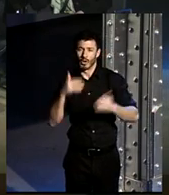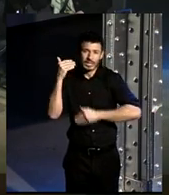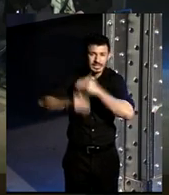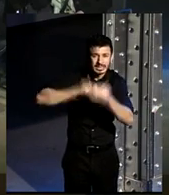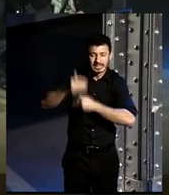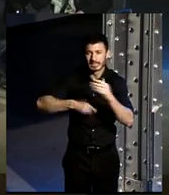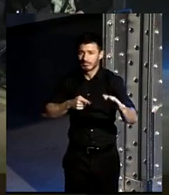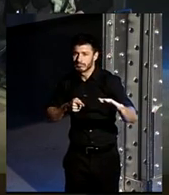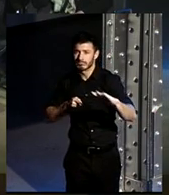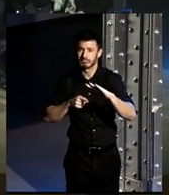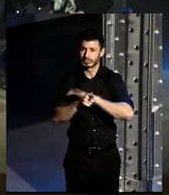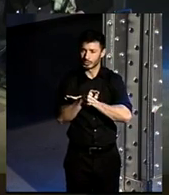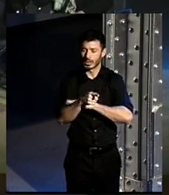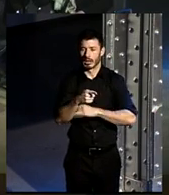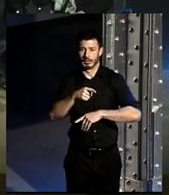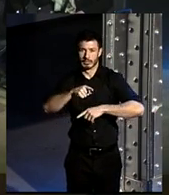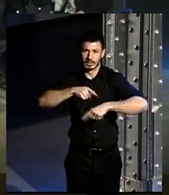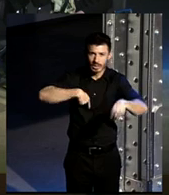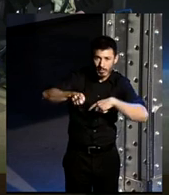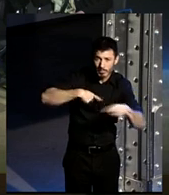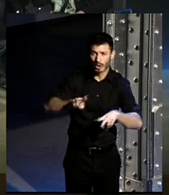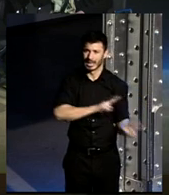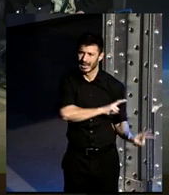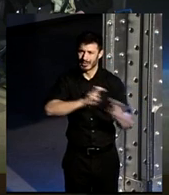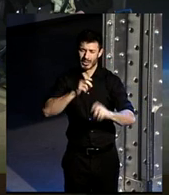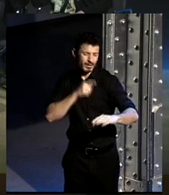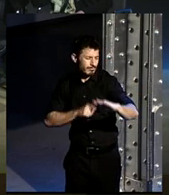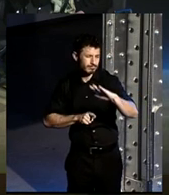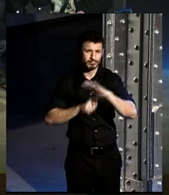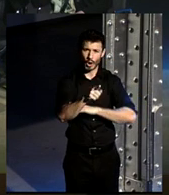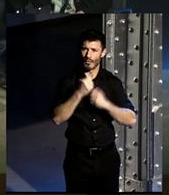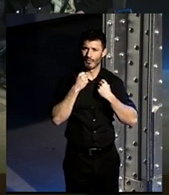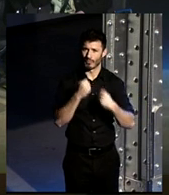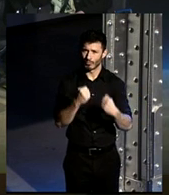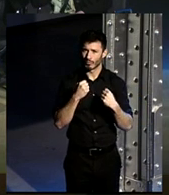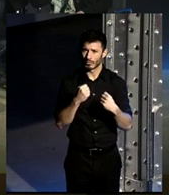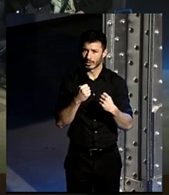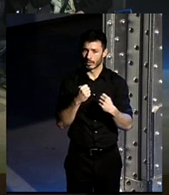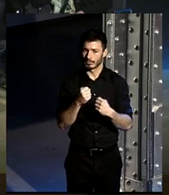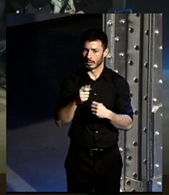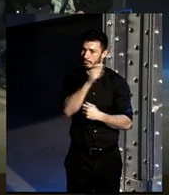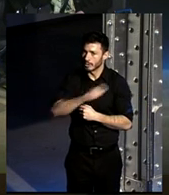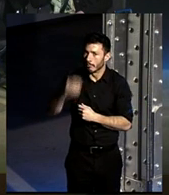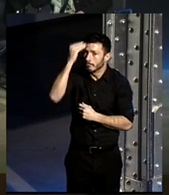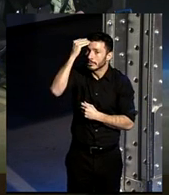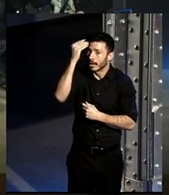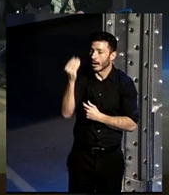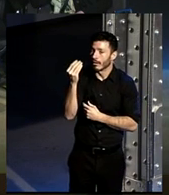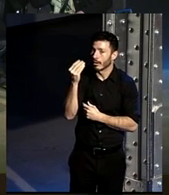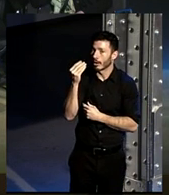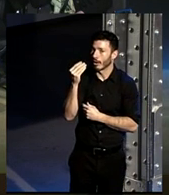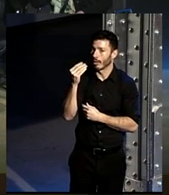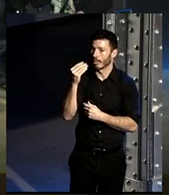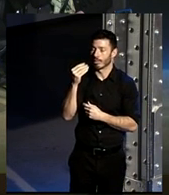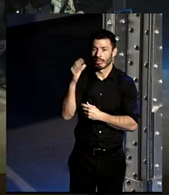aceleramiento enorme de los medios de transporte, de las innovaciones, que produjo una fe colectiva en el progreso científico